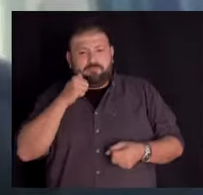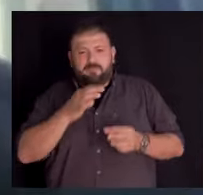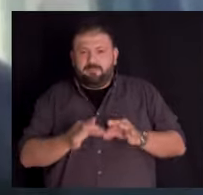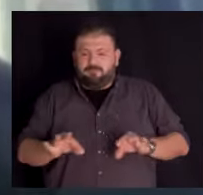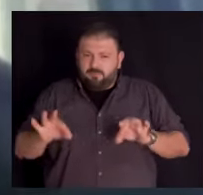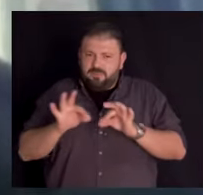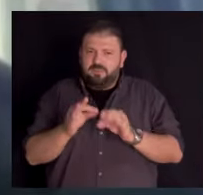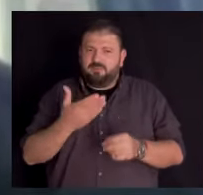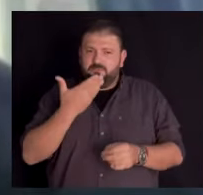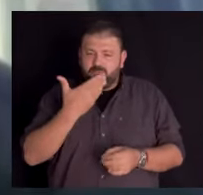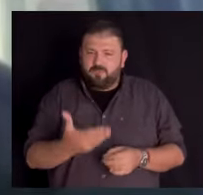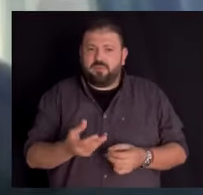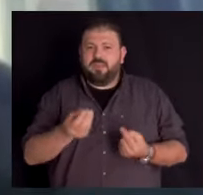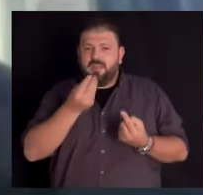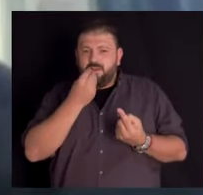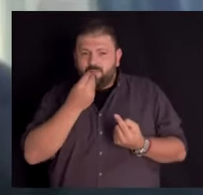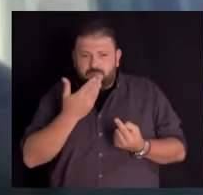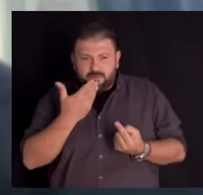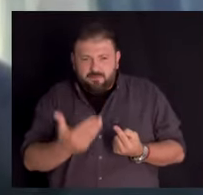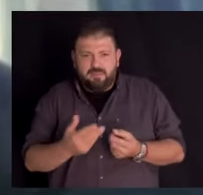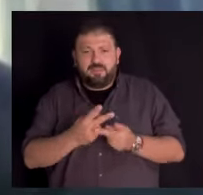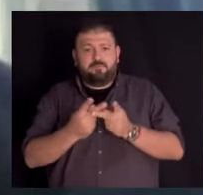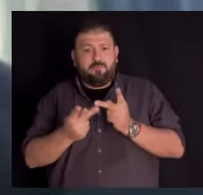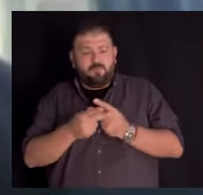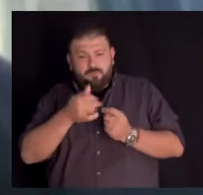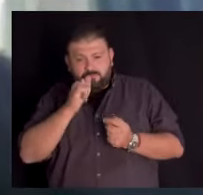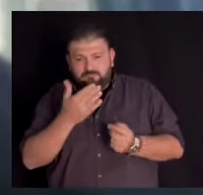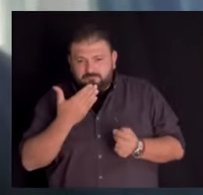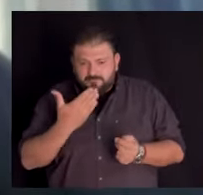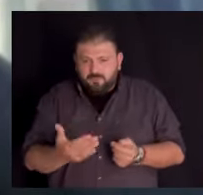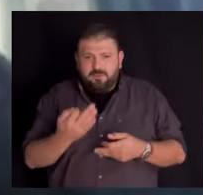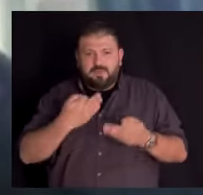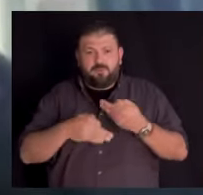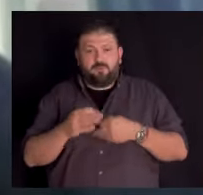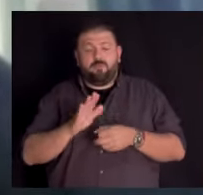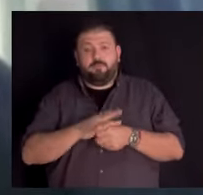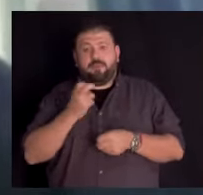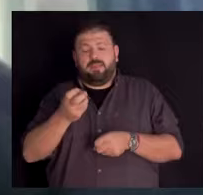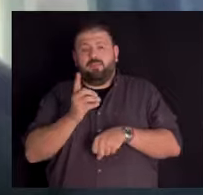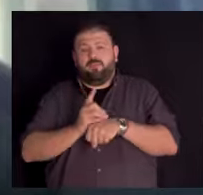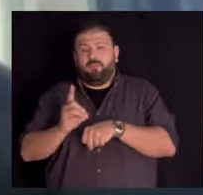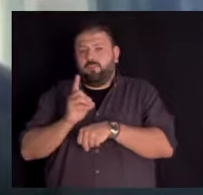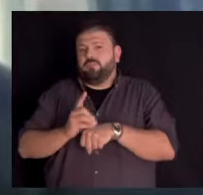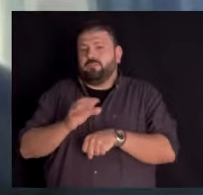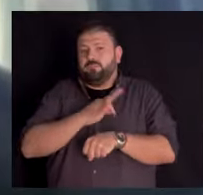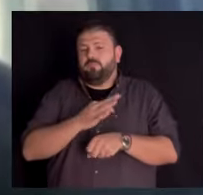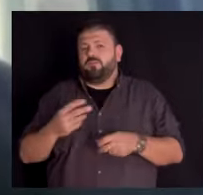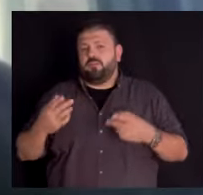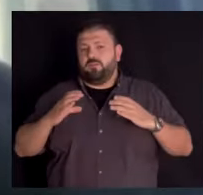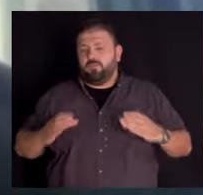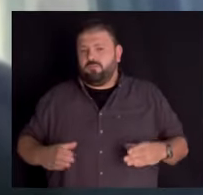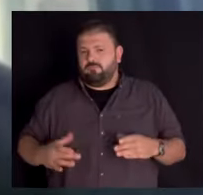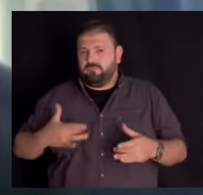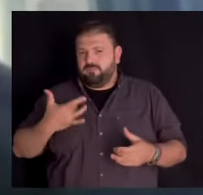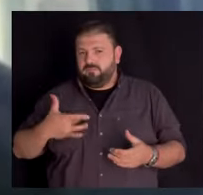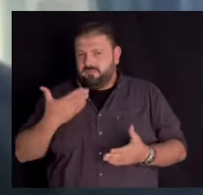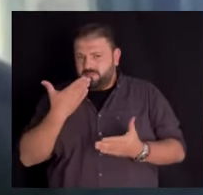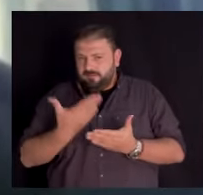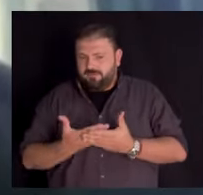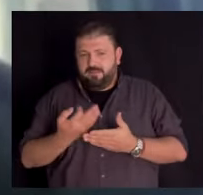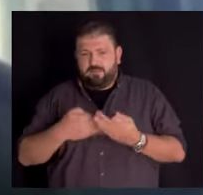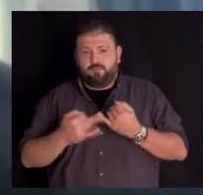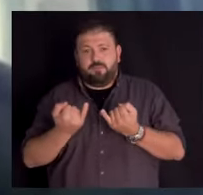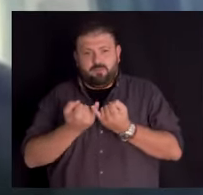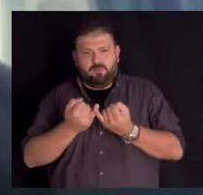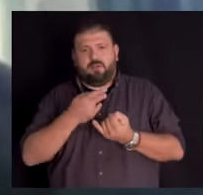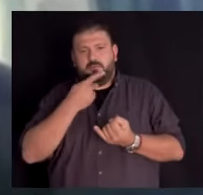tomando nutrientes todos los días para el sistema nervioso, especialmente, por ejemplo, el Optimus. Vamos a hablar con más detalle de los ingredientes después, de